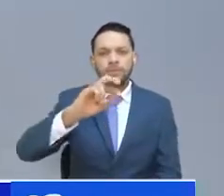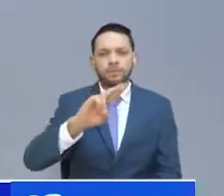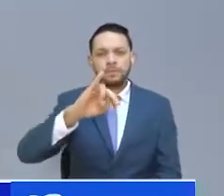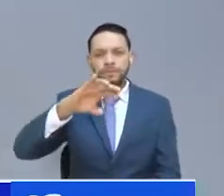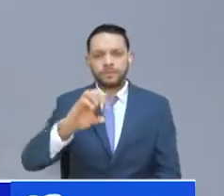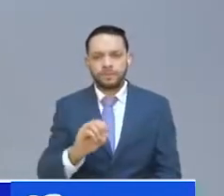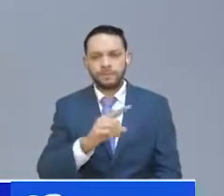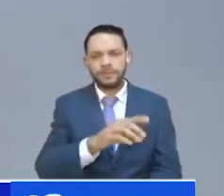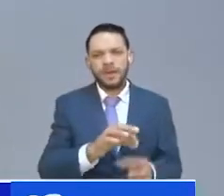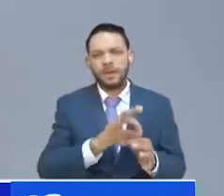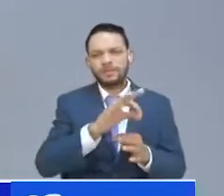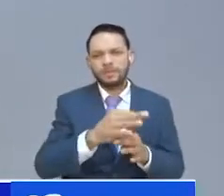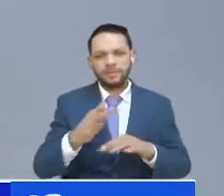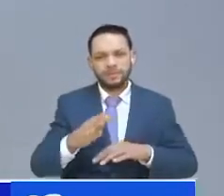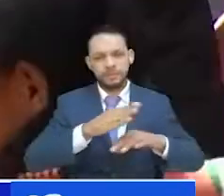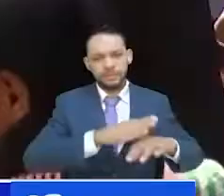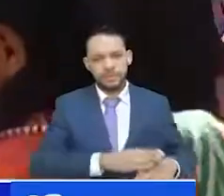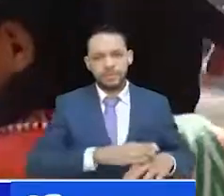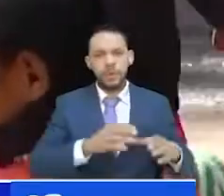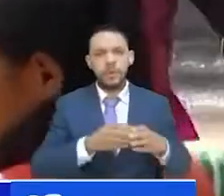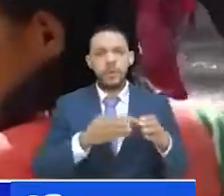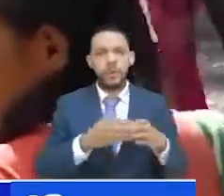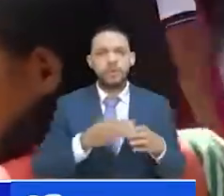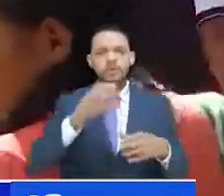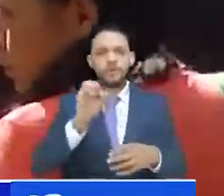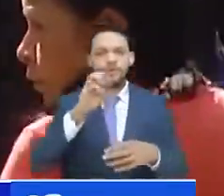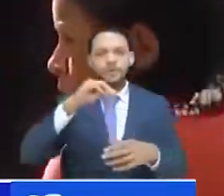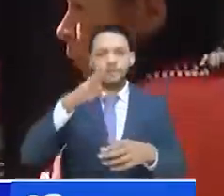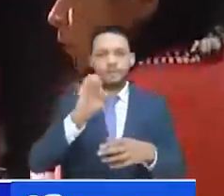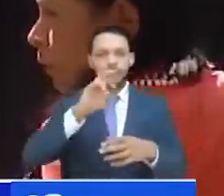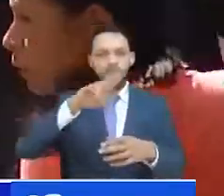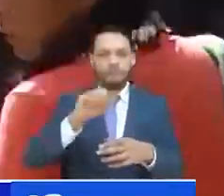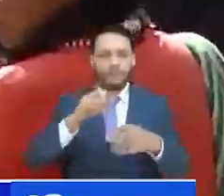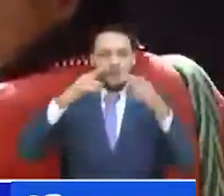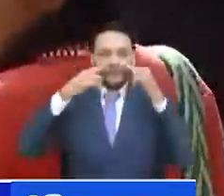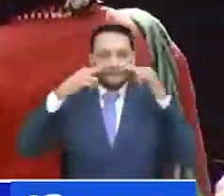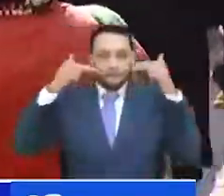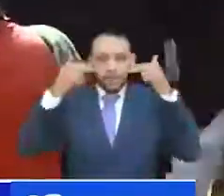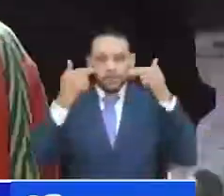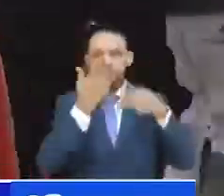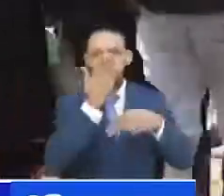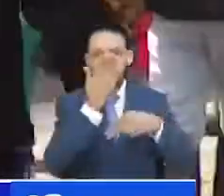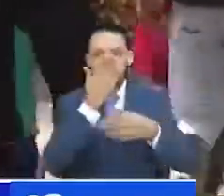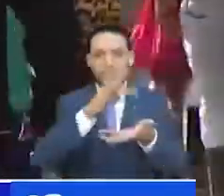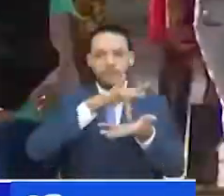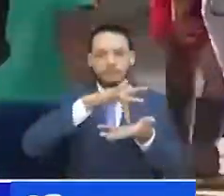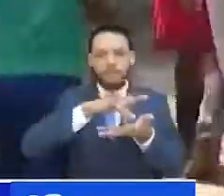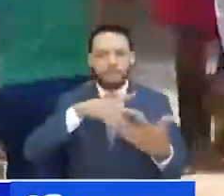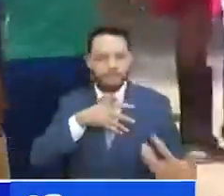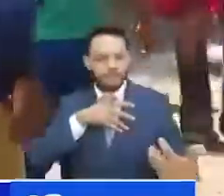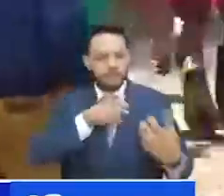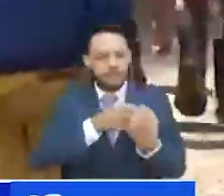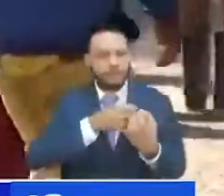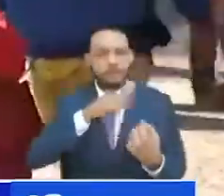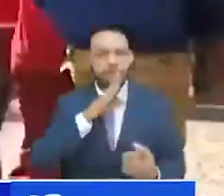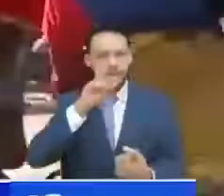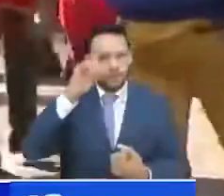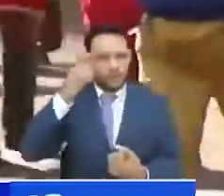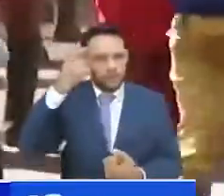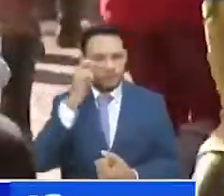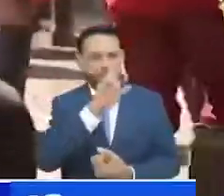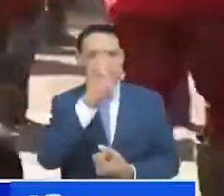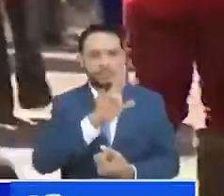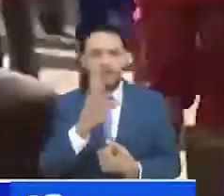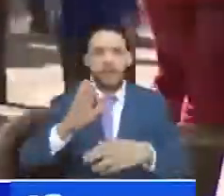del territorio nuestro de Risaralda, en Vera Chamí. En medio de su recorrido tendrán un acompañamiento por parte de la gobernación de Risaralda, que les extendió